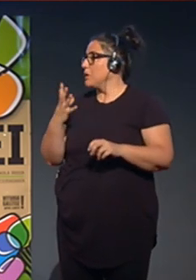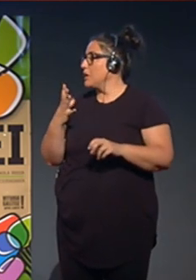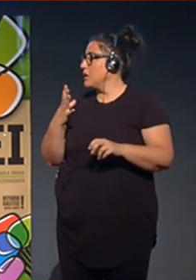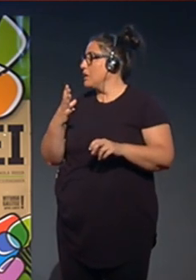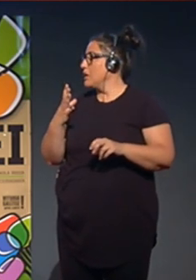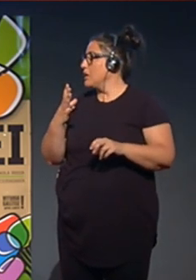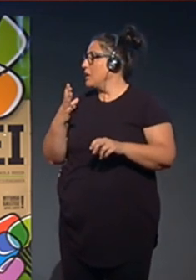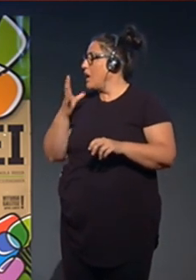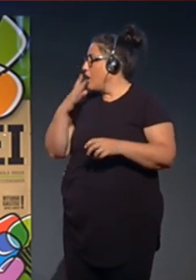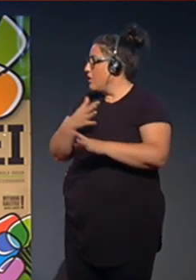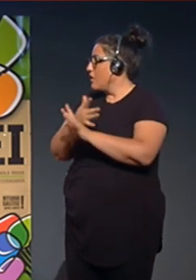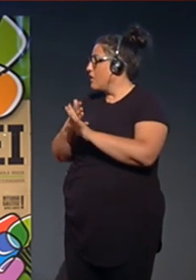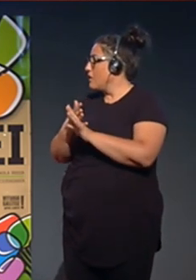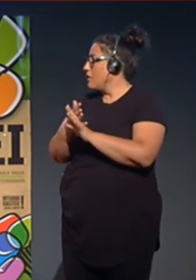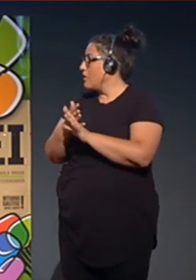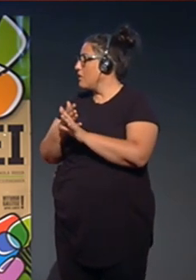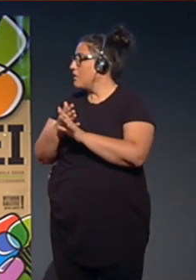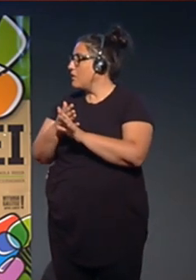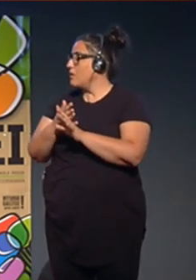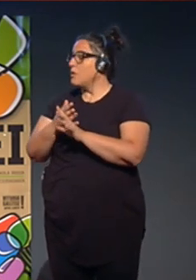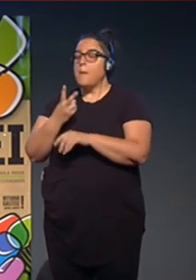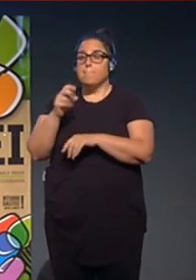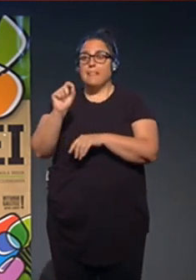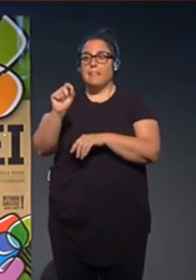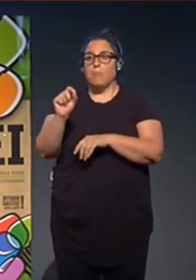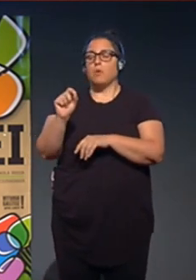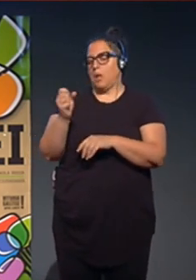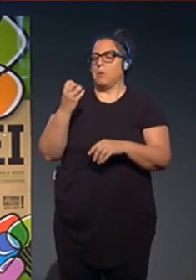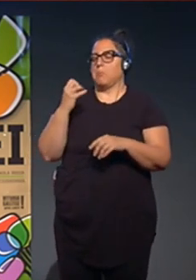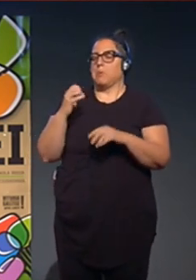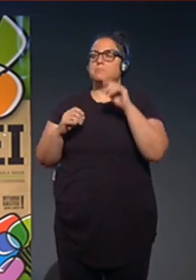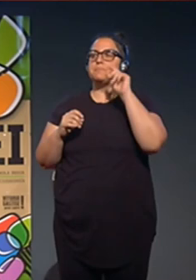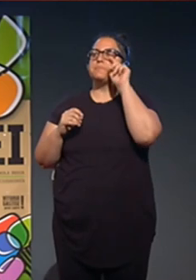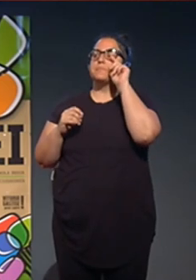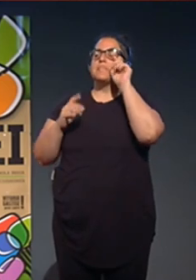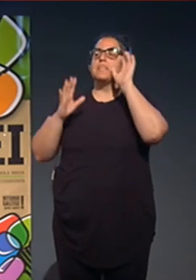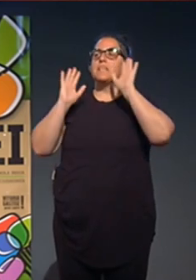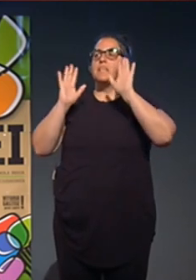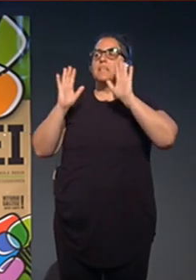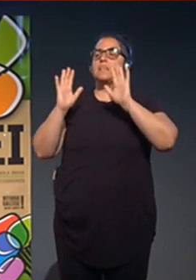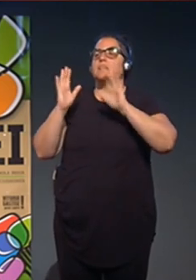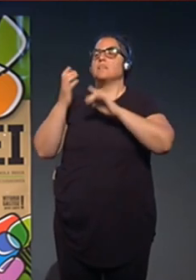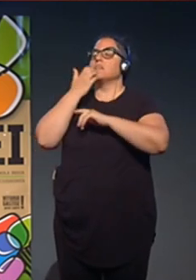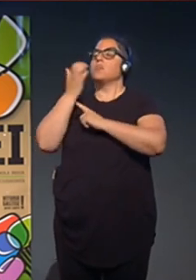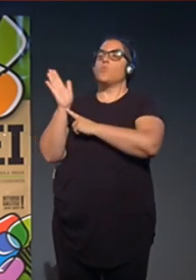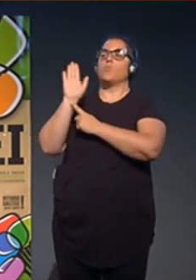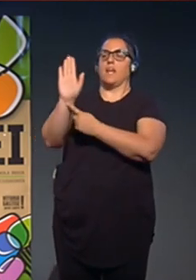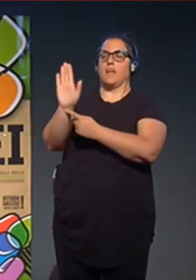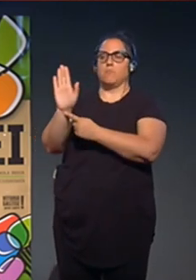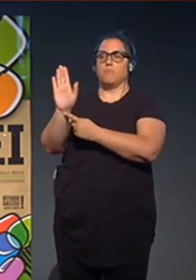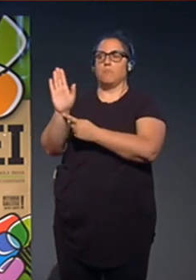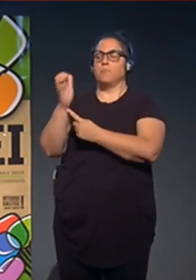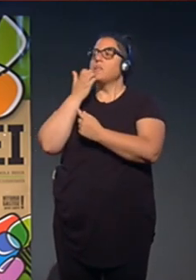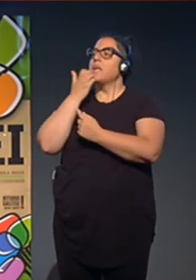eh cuánto llevo llevas unos 20 minutos vale No está muy bien os voy a poner vamos a poner un ejemplo que es el ejemplo de